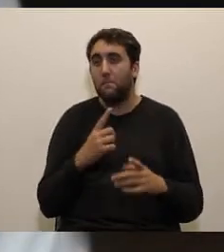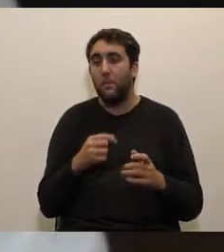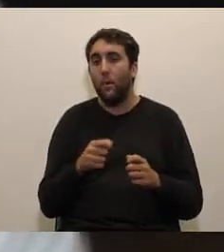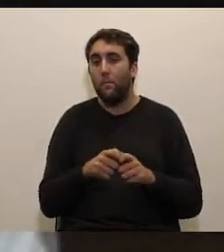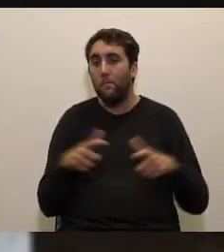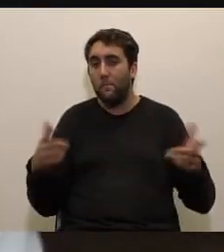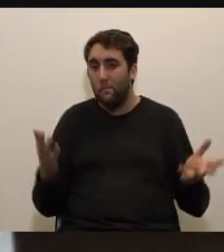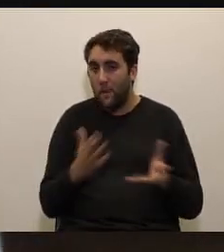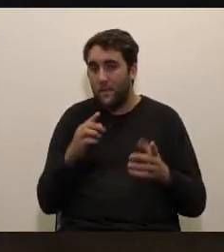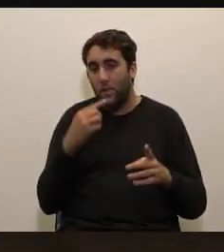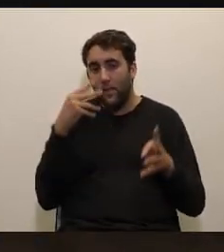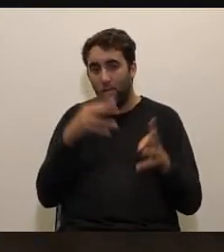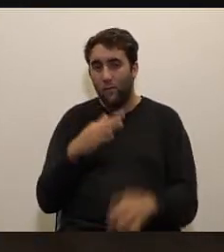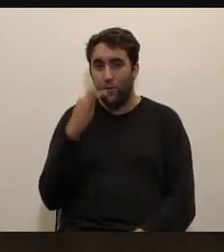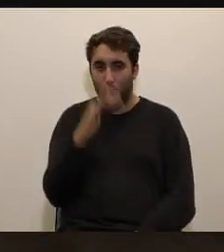eso es el desafío del futuro.